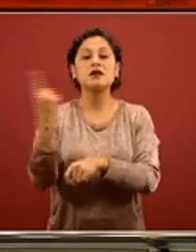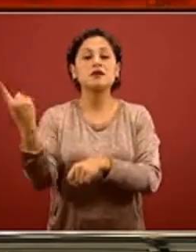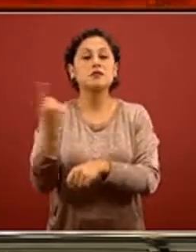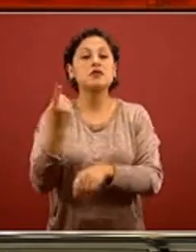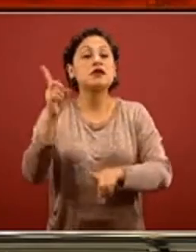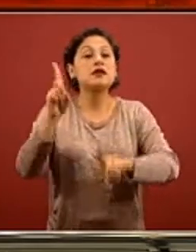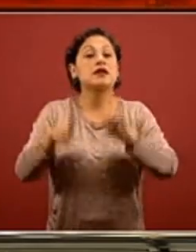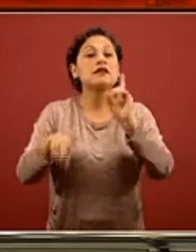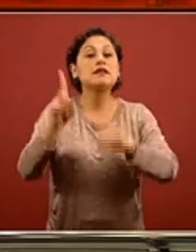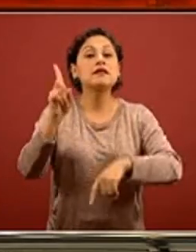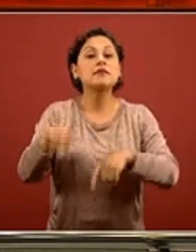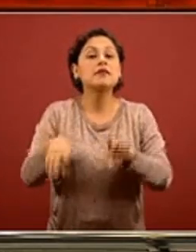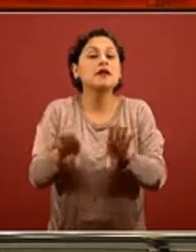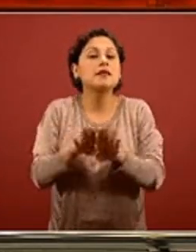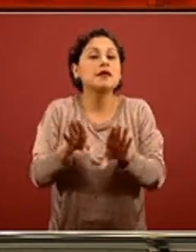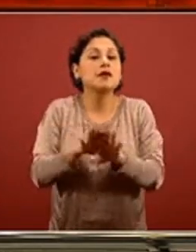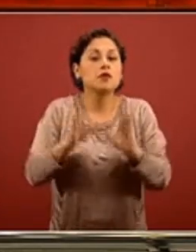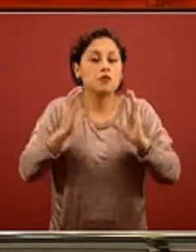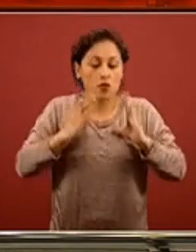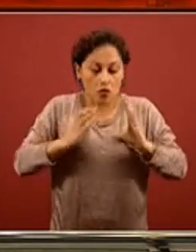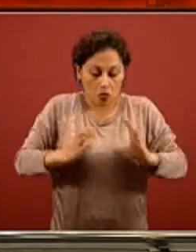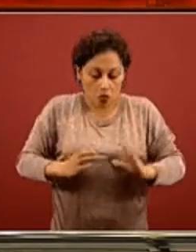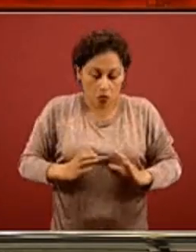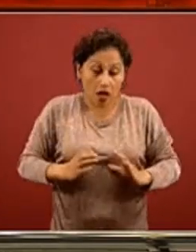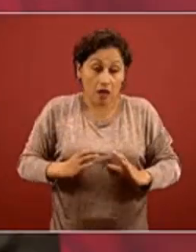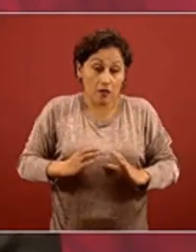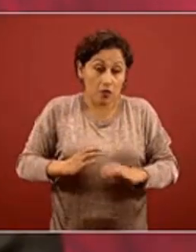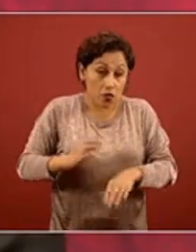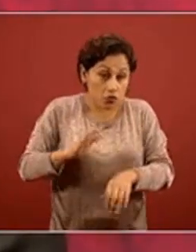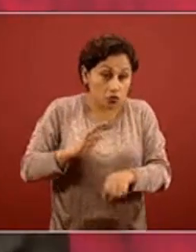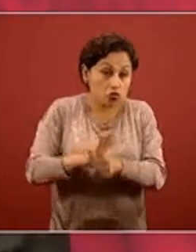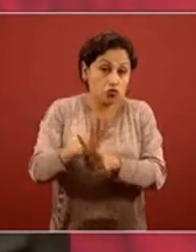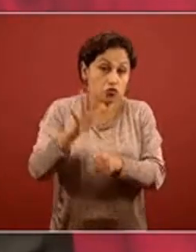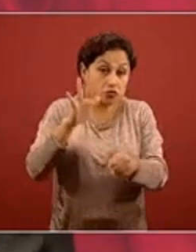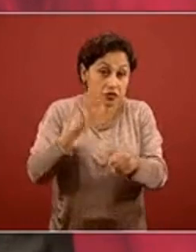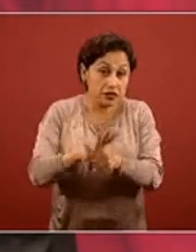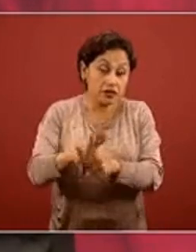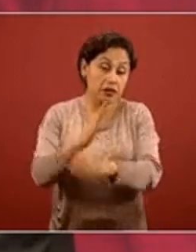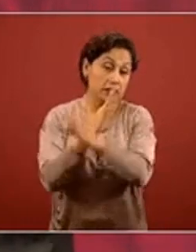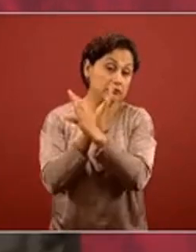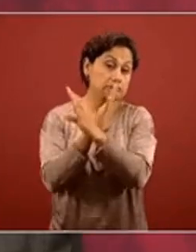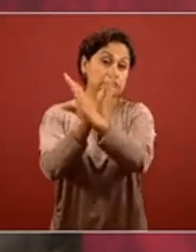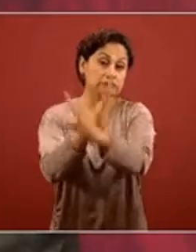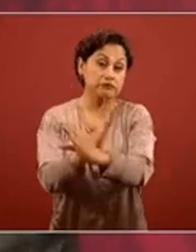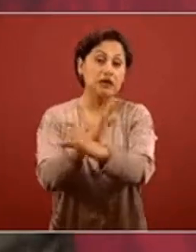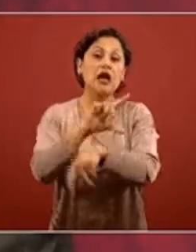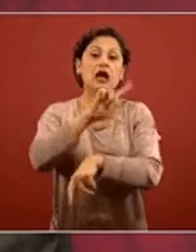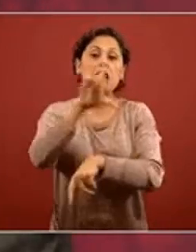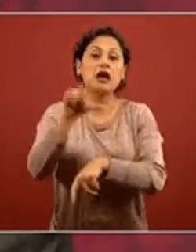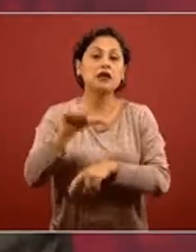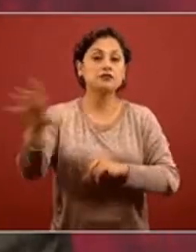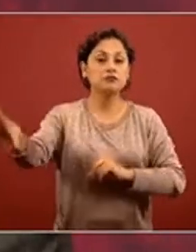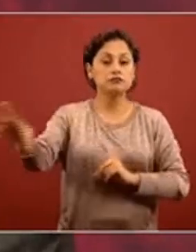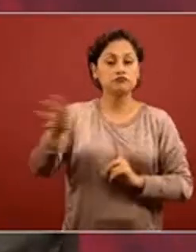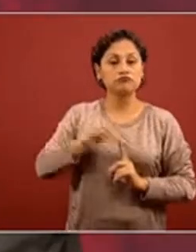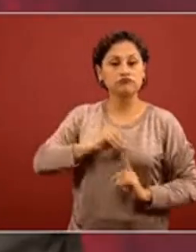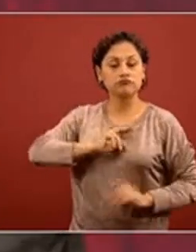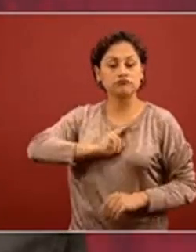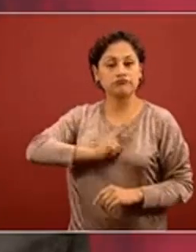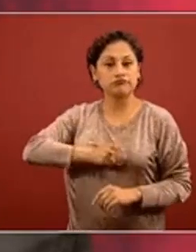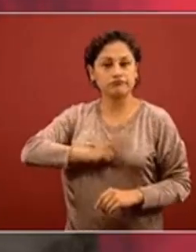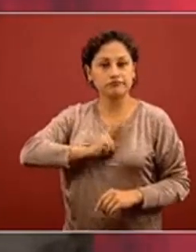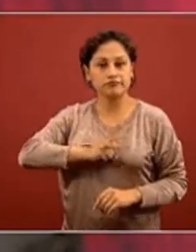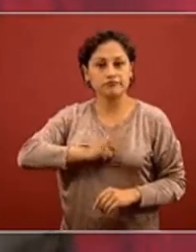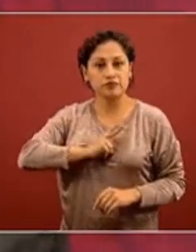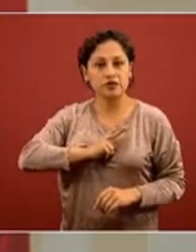de anticuerpos se llega y en qué momento después de la infección empiezan a aumentar las concentraciones de estos anticuerpos,